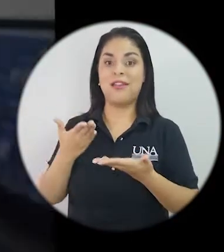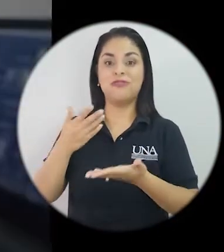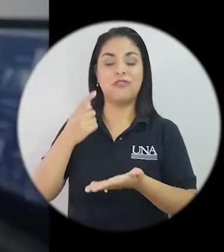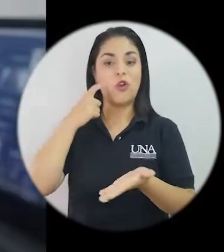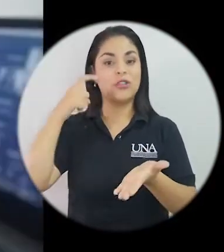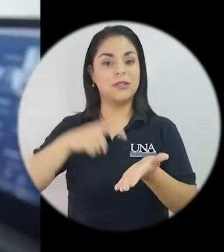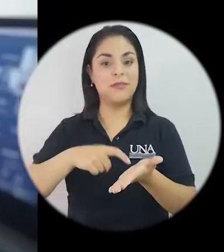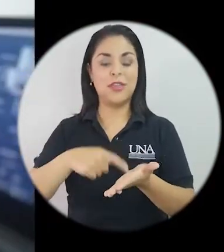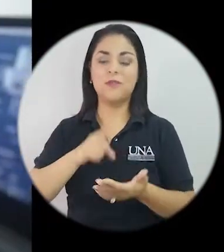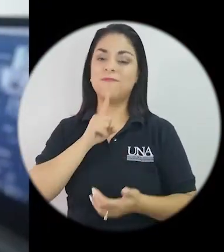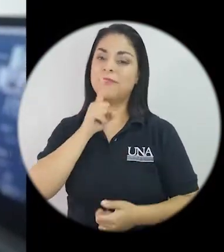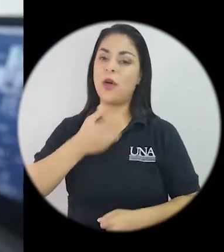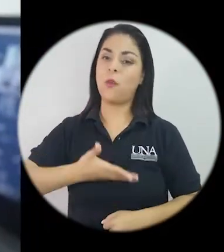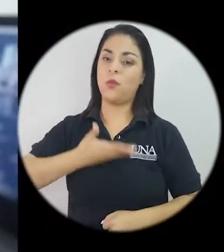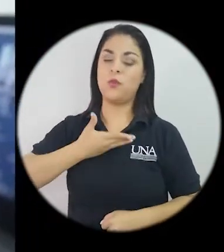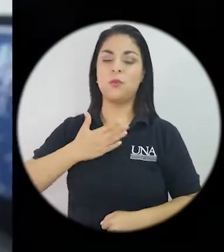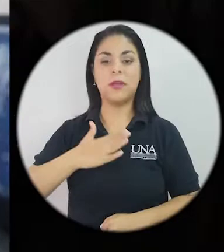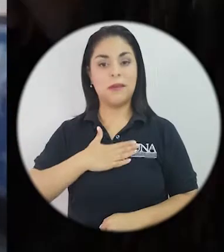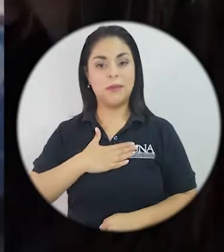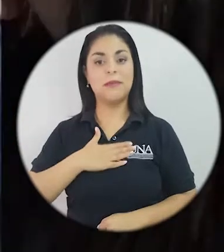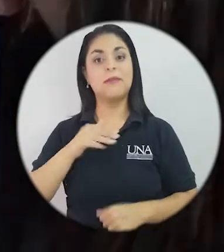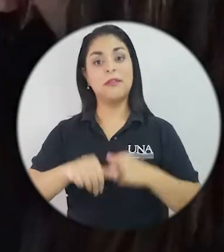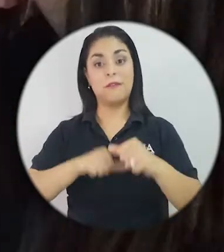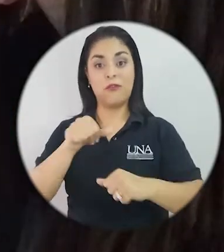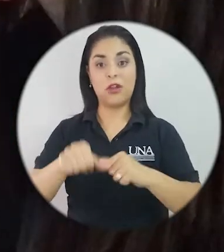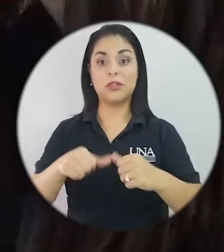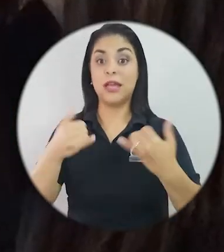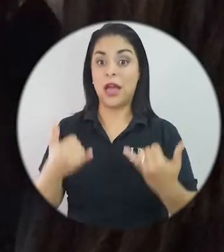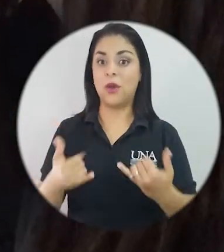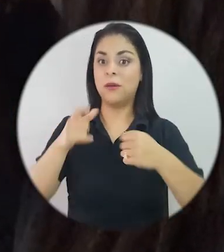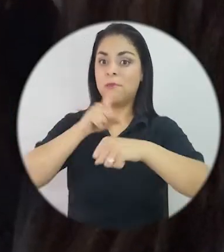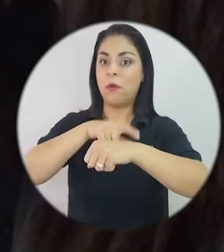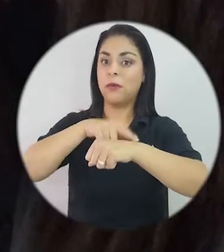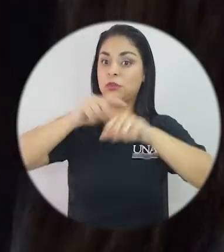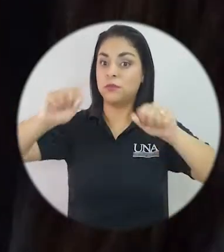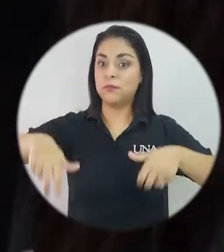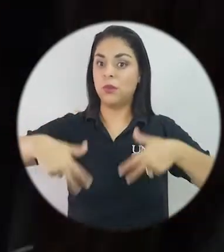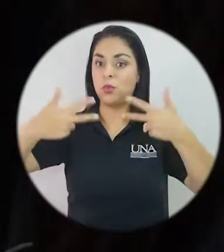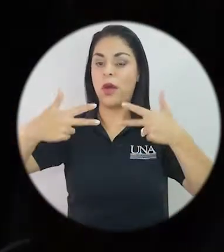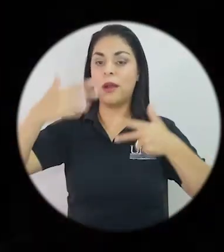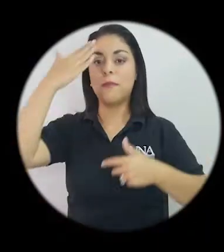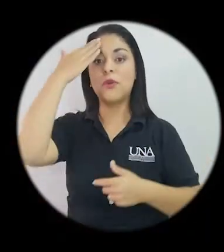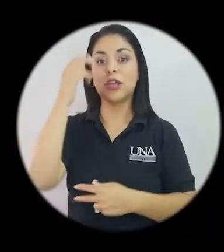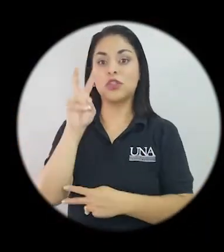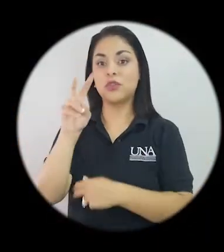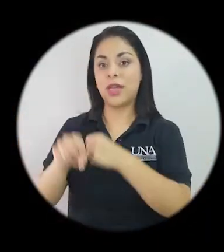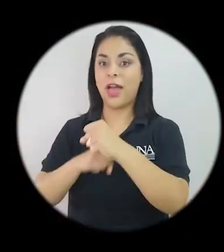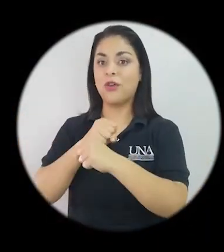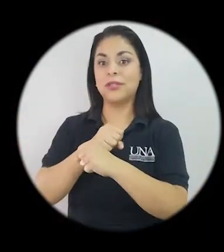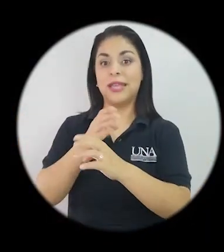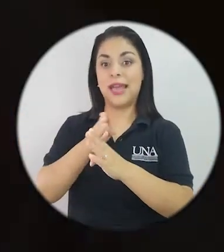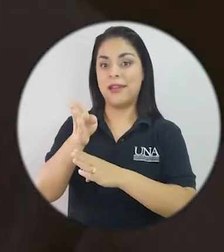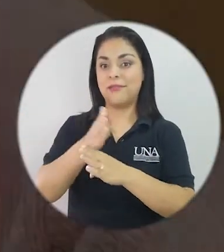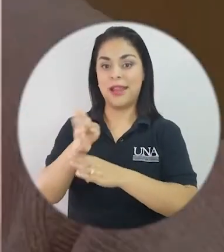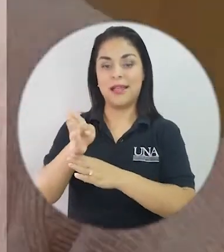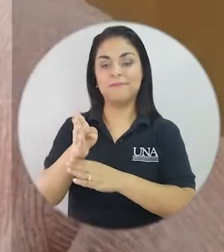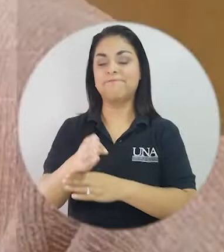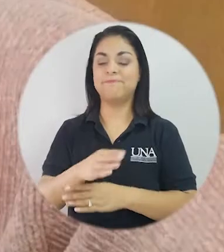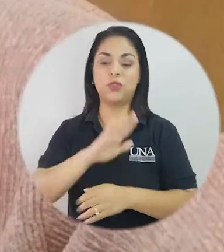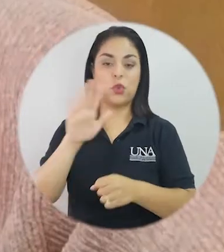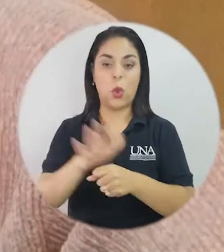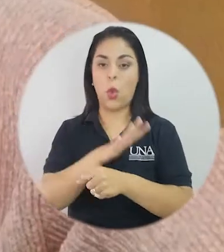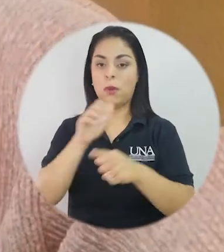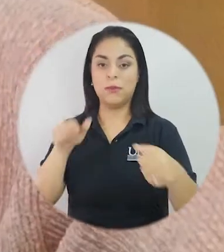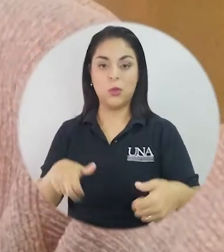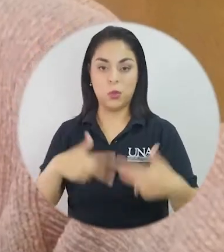ese reconocimiento, pero la verdad es un orgullo para mí y para mi esfuerzo, y más en estos momentos de virtualidad, ya que mis 2 años de carrera en la U han